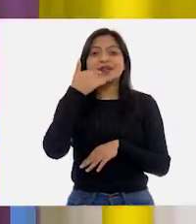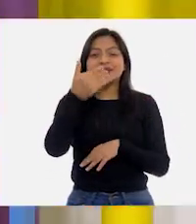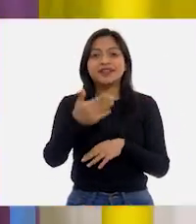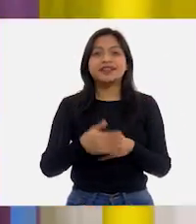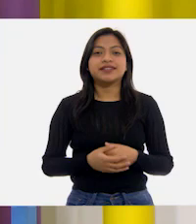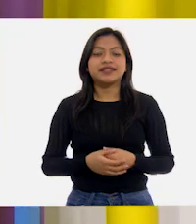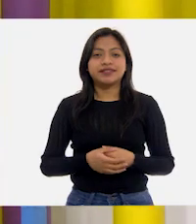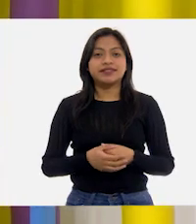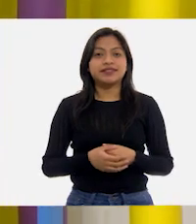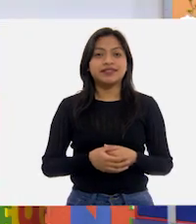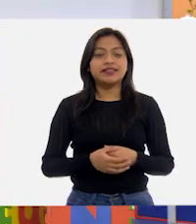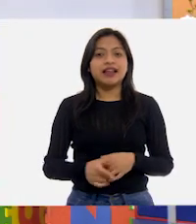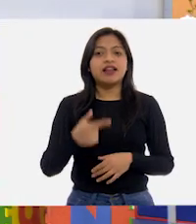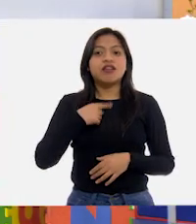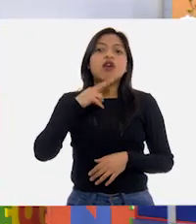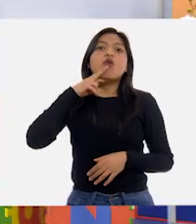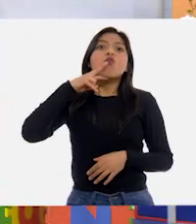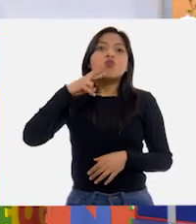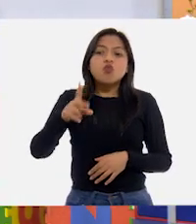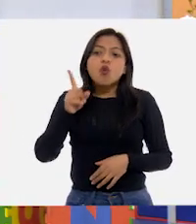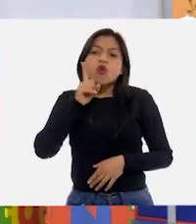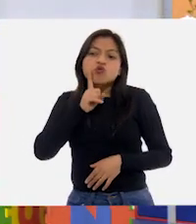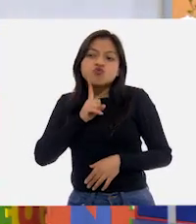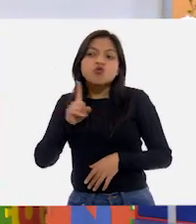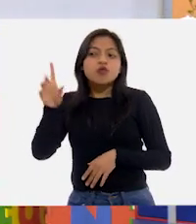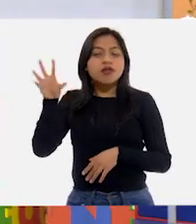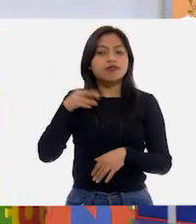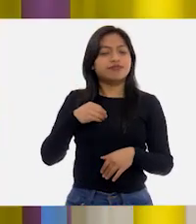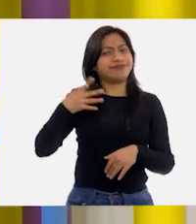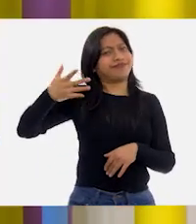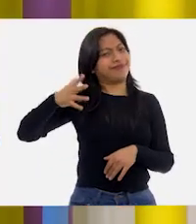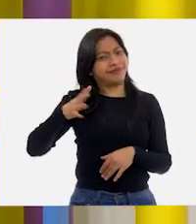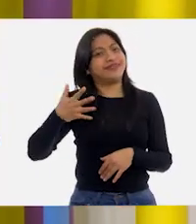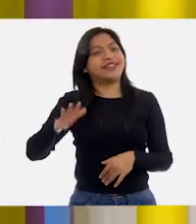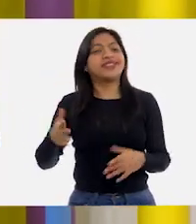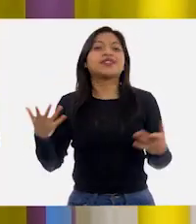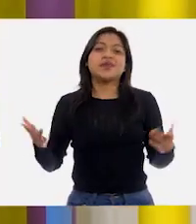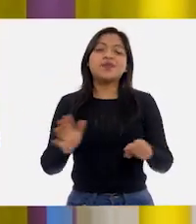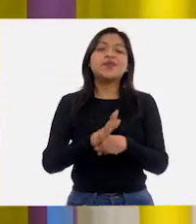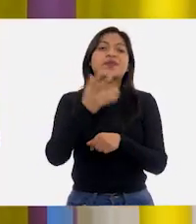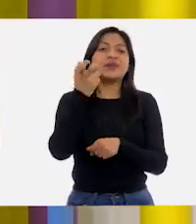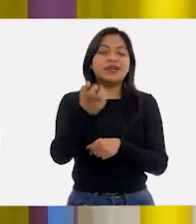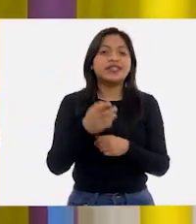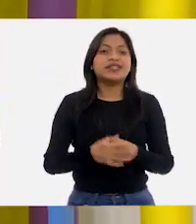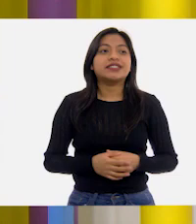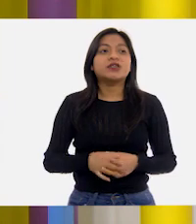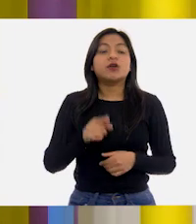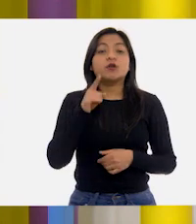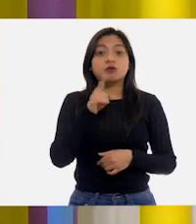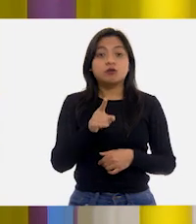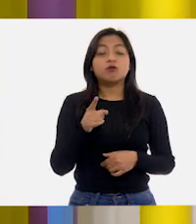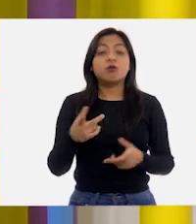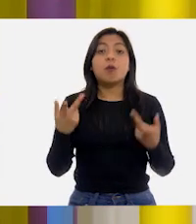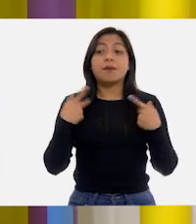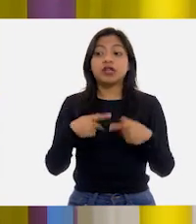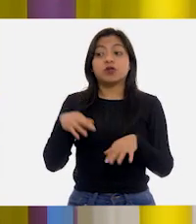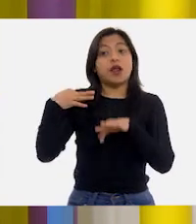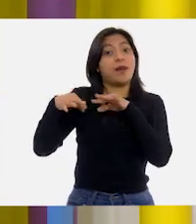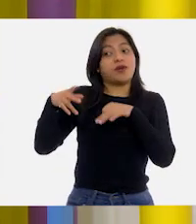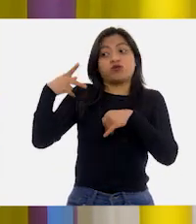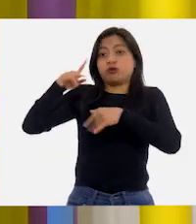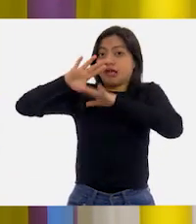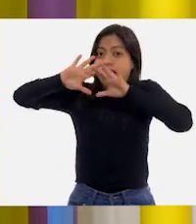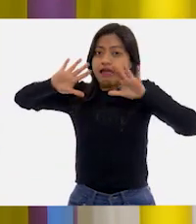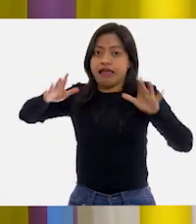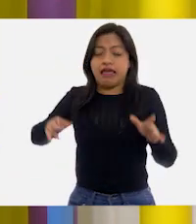¡Muy bien! Ah, me salió más o menos. Por eso es que muchas veces hay que, cuando ya las personas se dedican a